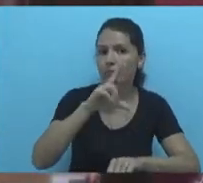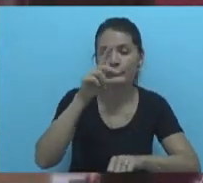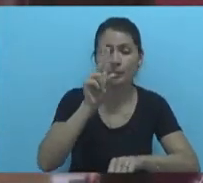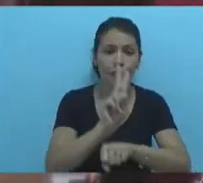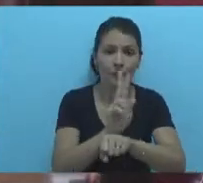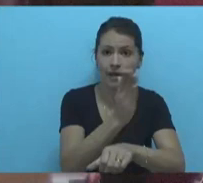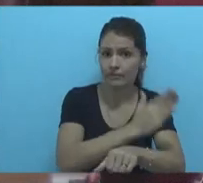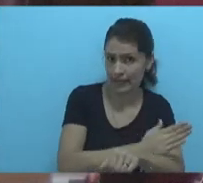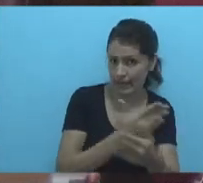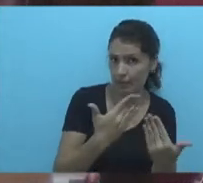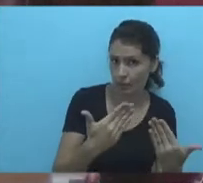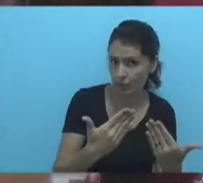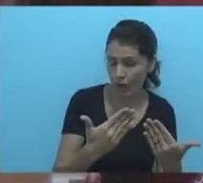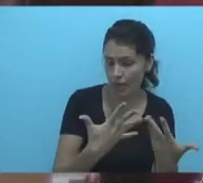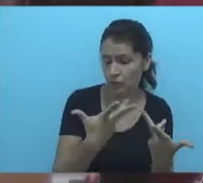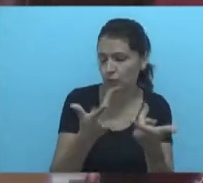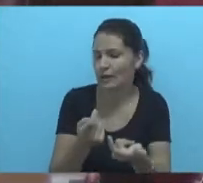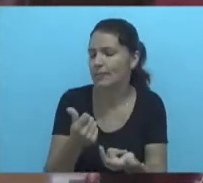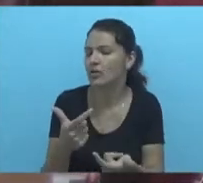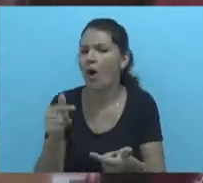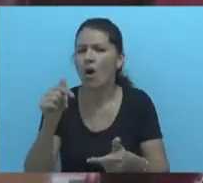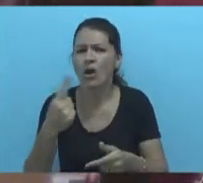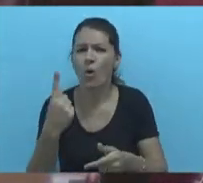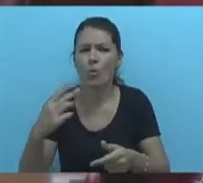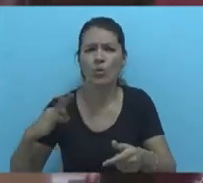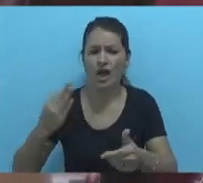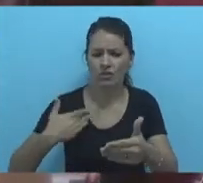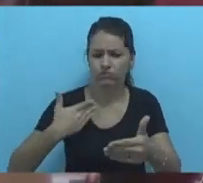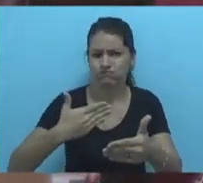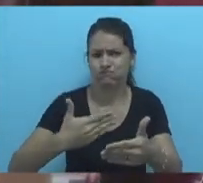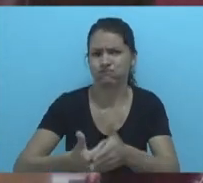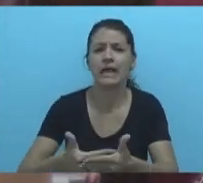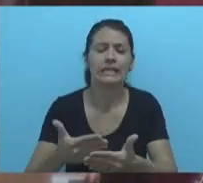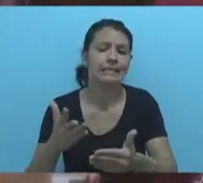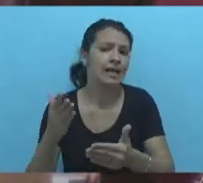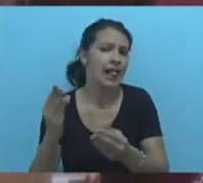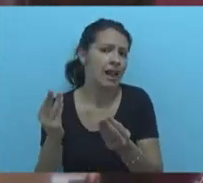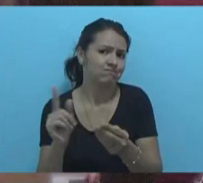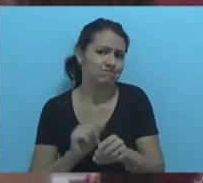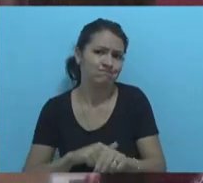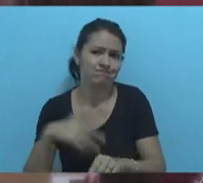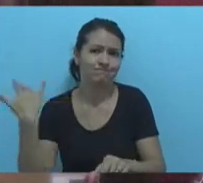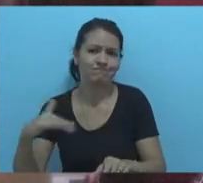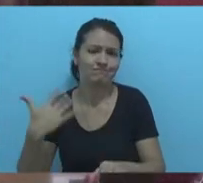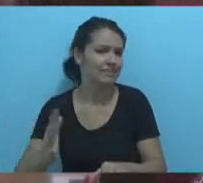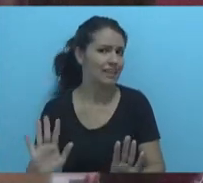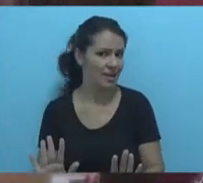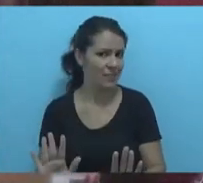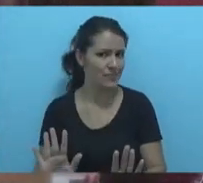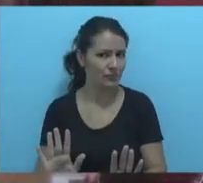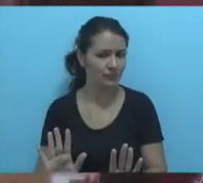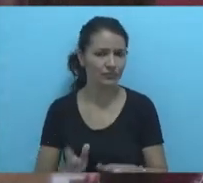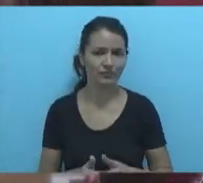para resguardar la prueba y demás, pero nos parece excesivo el plazo de prisión preventiva sin avance, sobre todo. Nos parece que